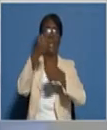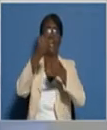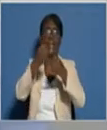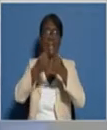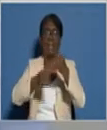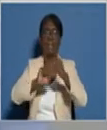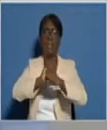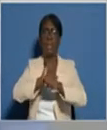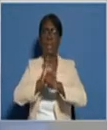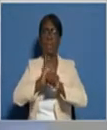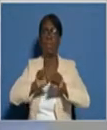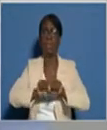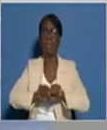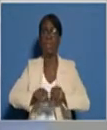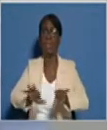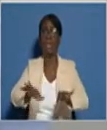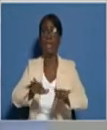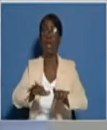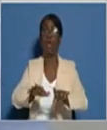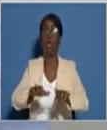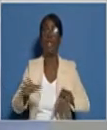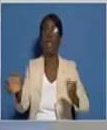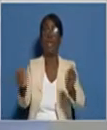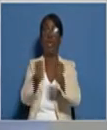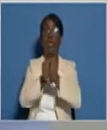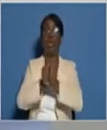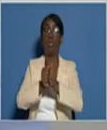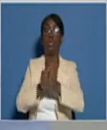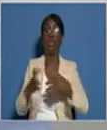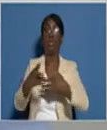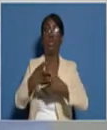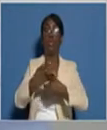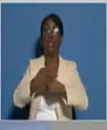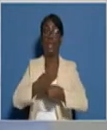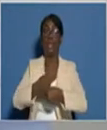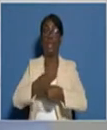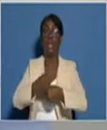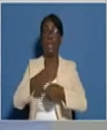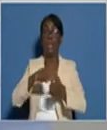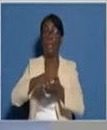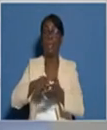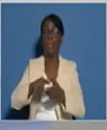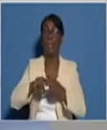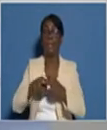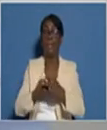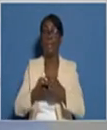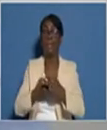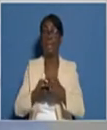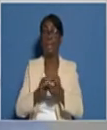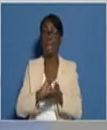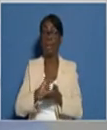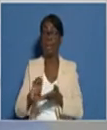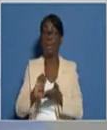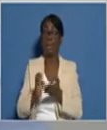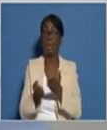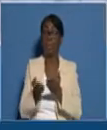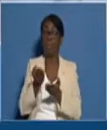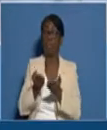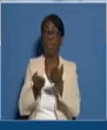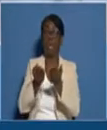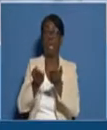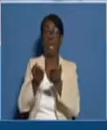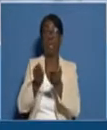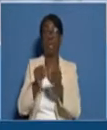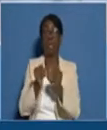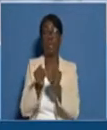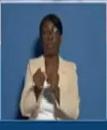para juntos reconstruir el país y reactivar la economía panameña. Así es, reactivación económica, que